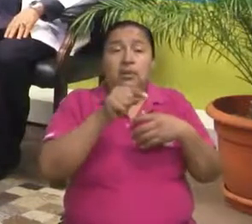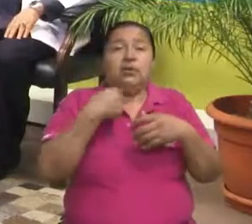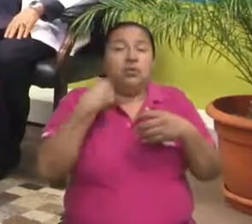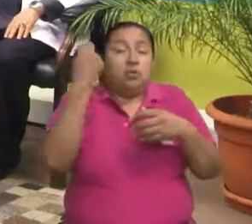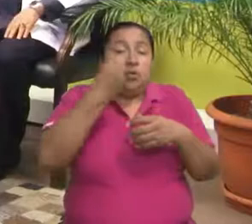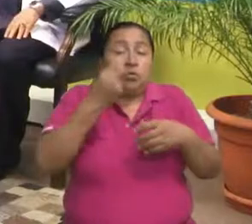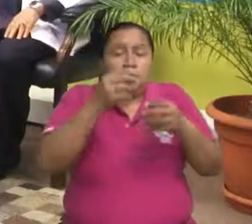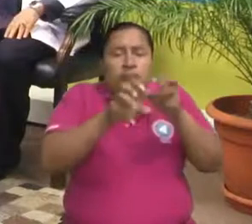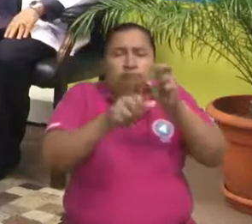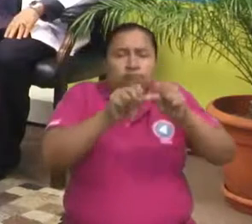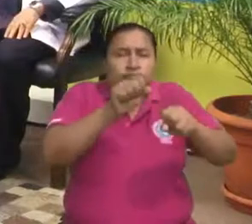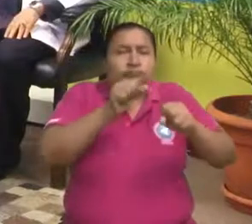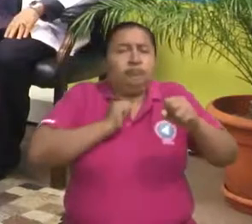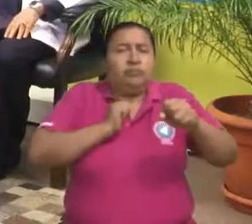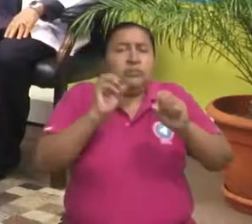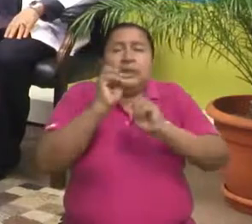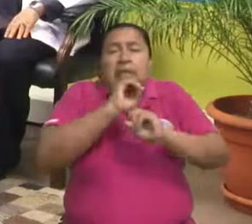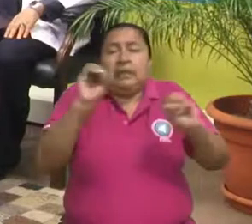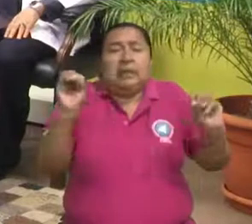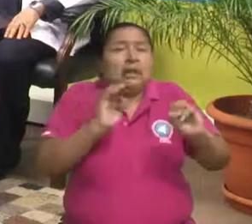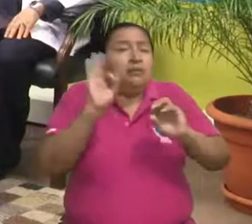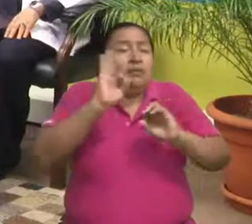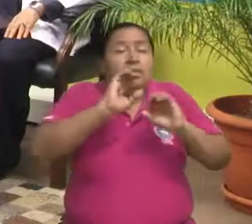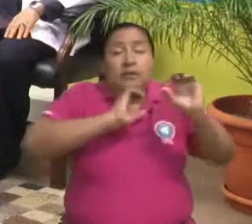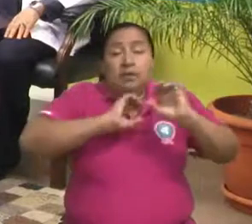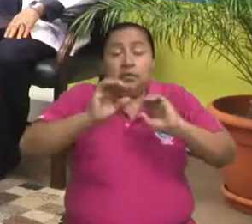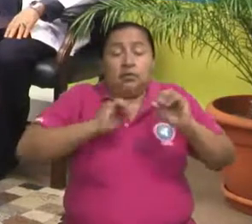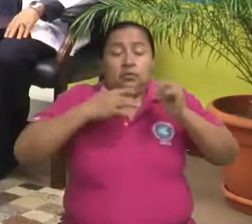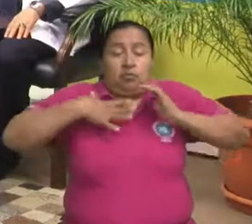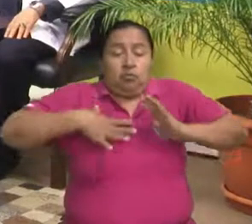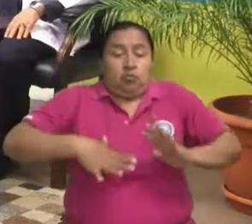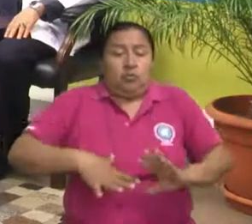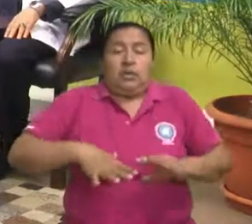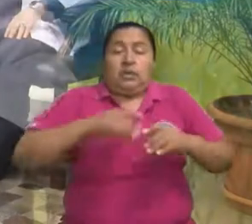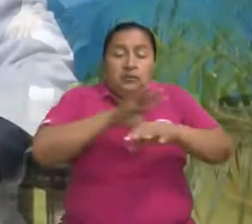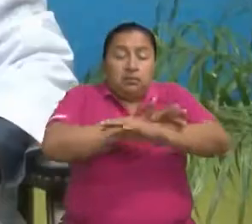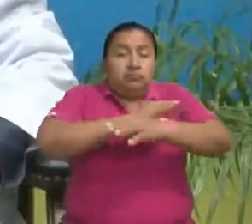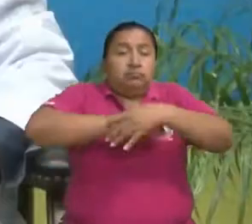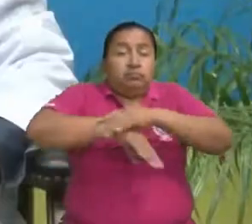manipular, ¿verdad?, sin los medios adecuados no es lo correcto.